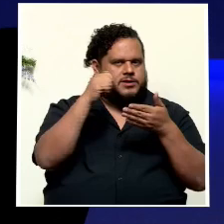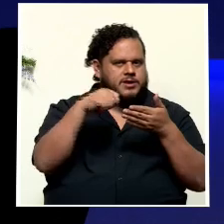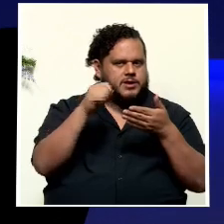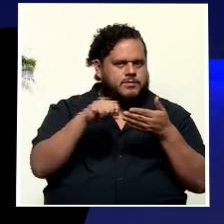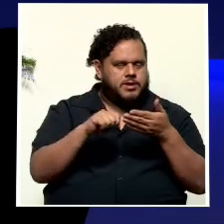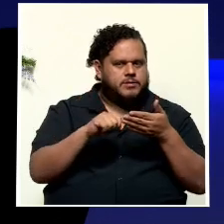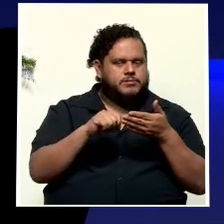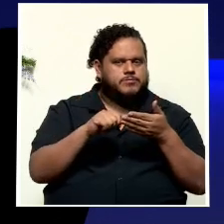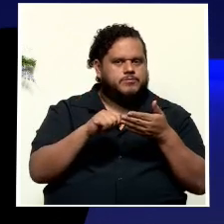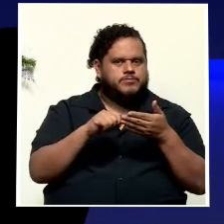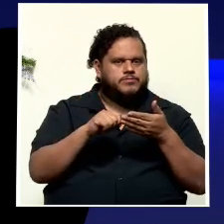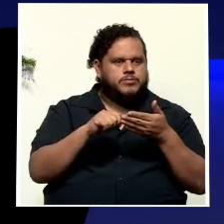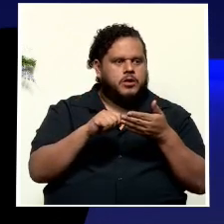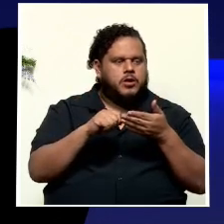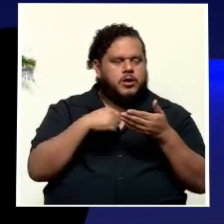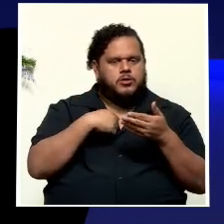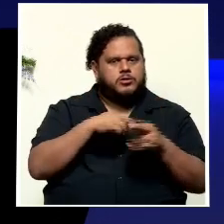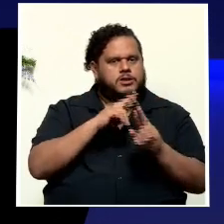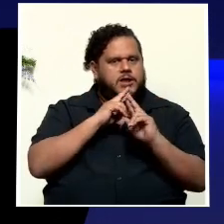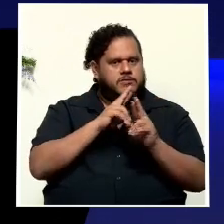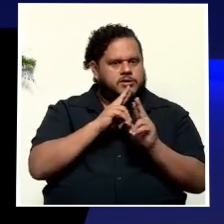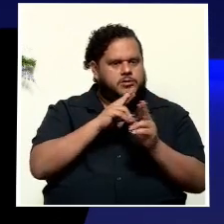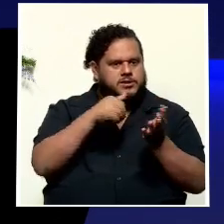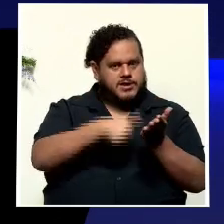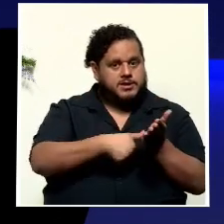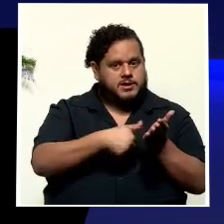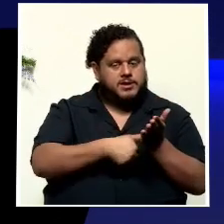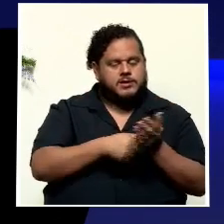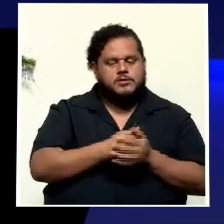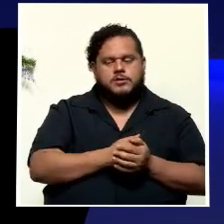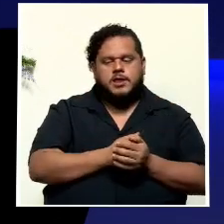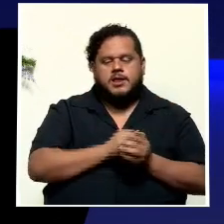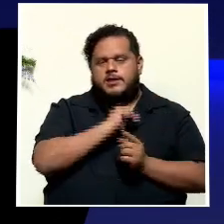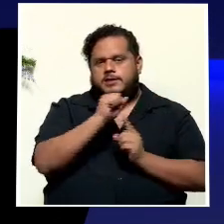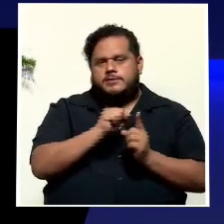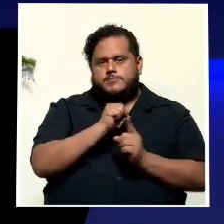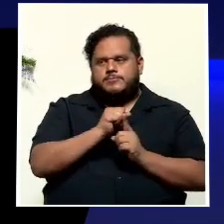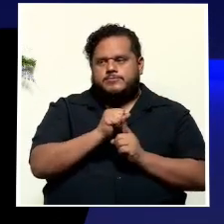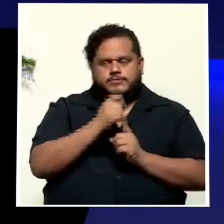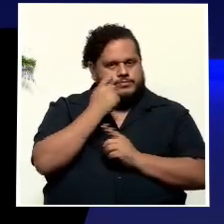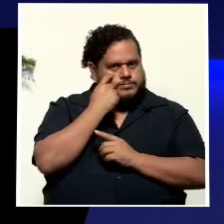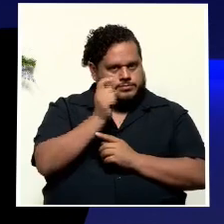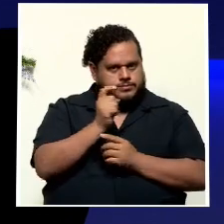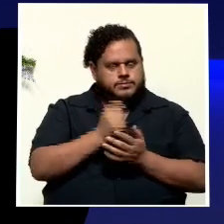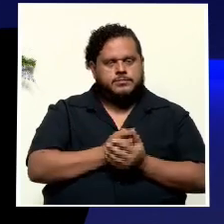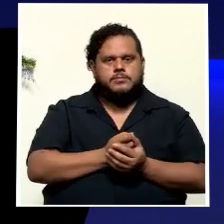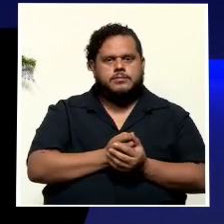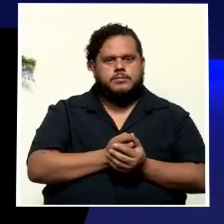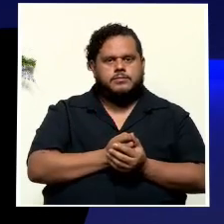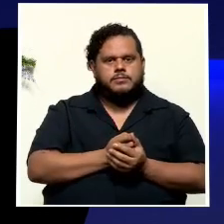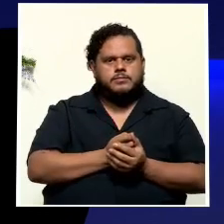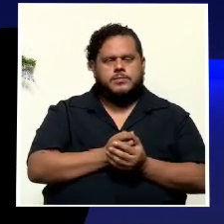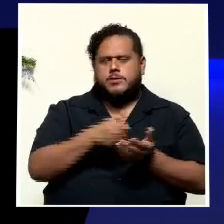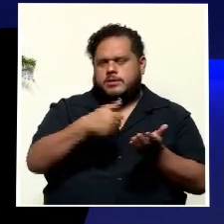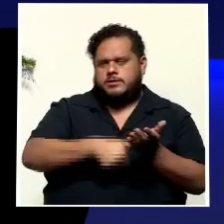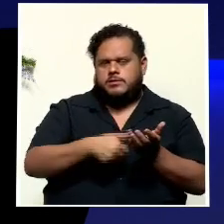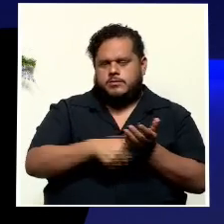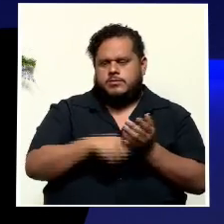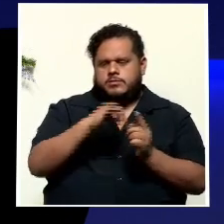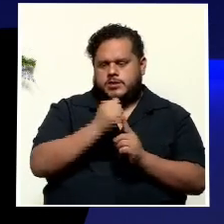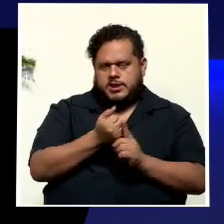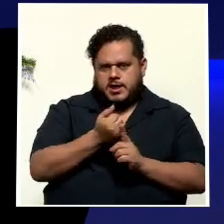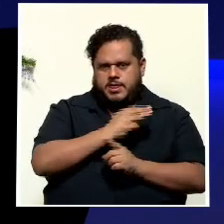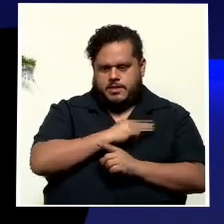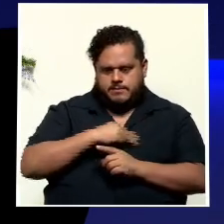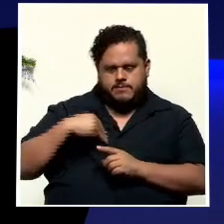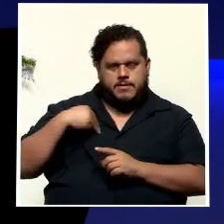los que resultan electos. En el caso de la Fiscalía, el voto de cada